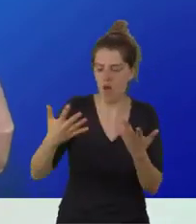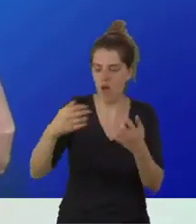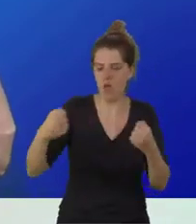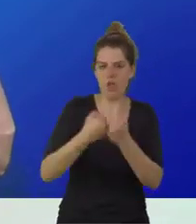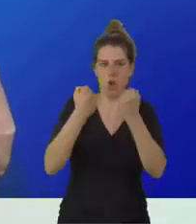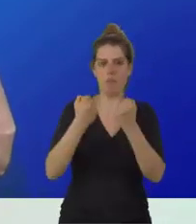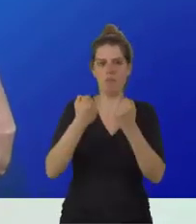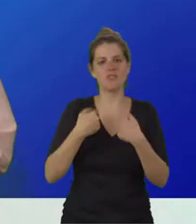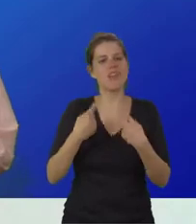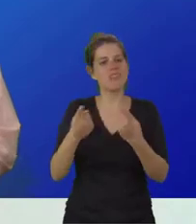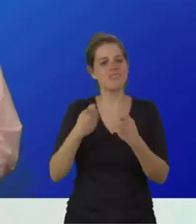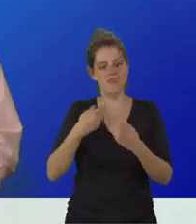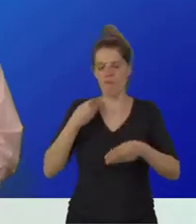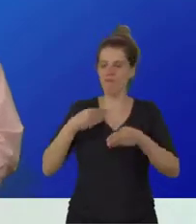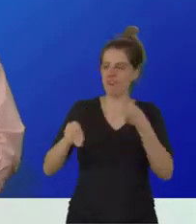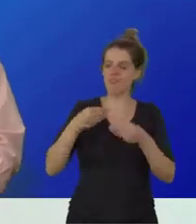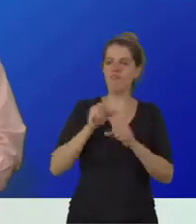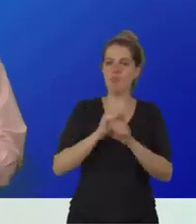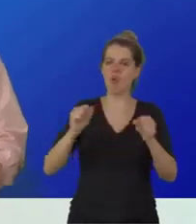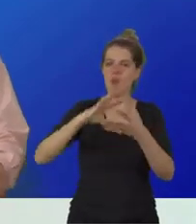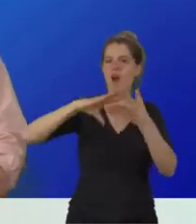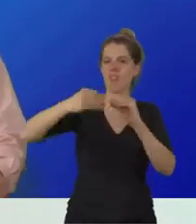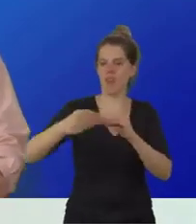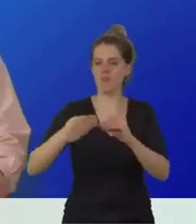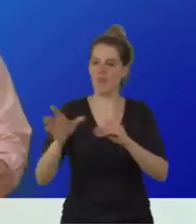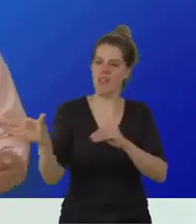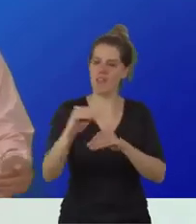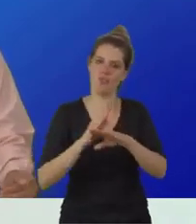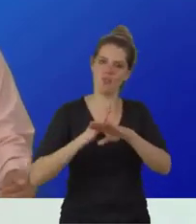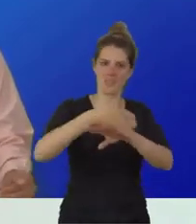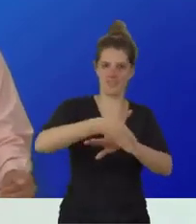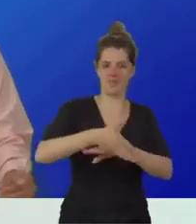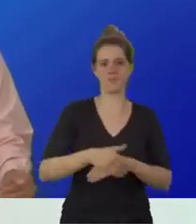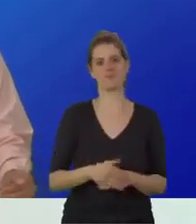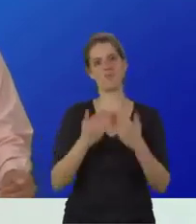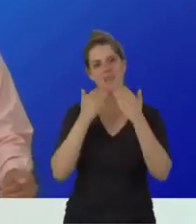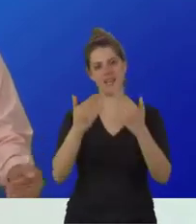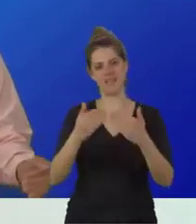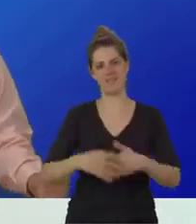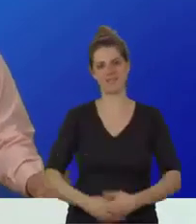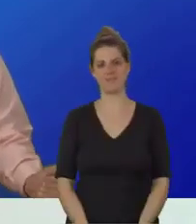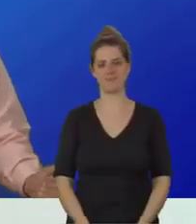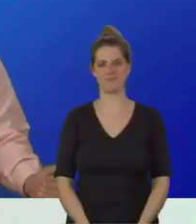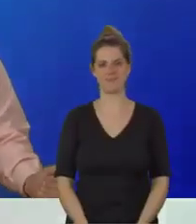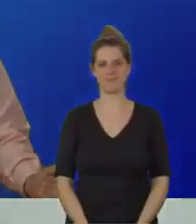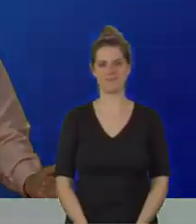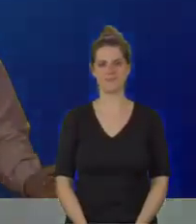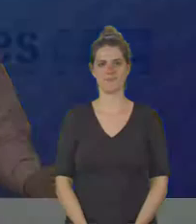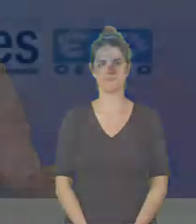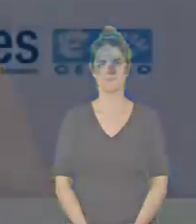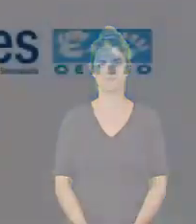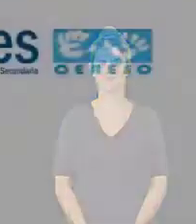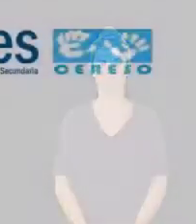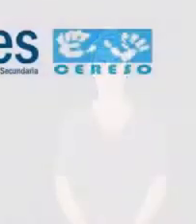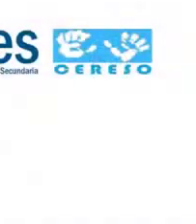que ser atendidos para que podamos dar accesibilidad a todos. Muchas gracias.